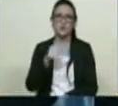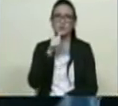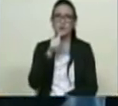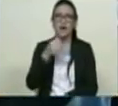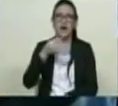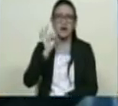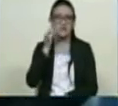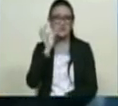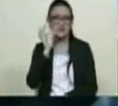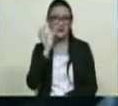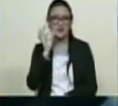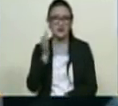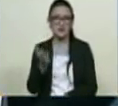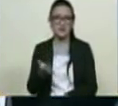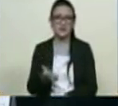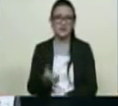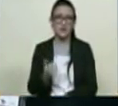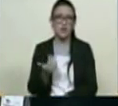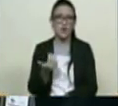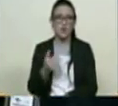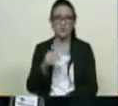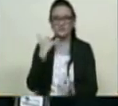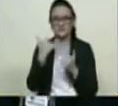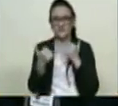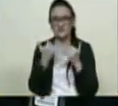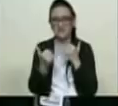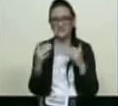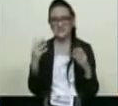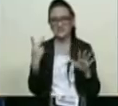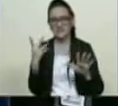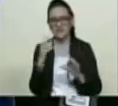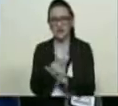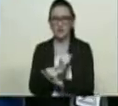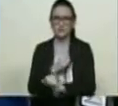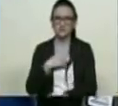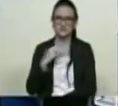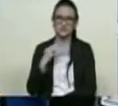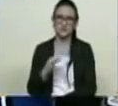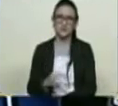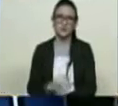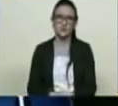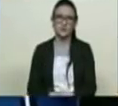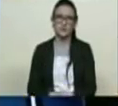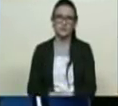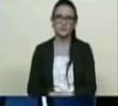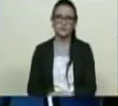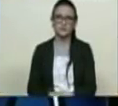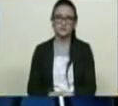tomarnos un cafecito o a tomarnos una fría más tarde, por ahí a las 7. o quién sabe qué, pues.